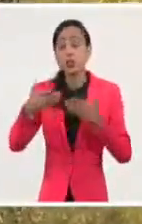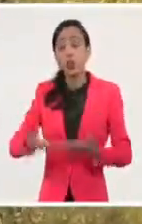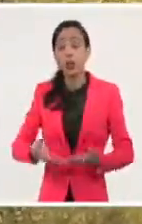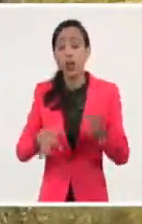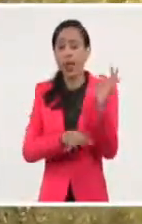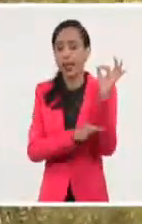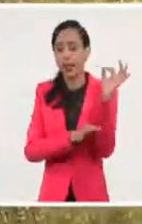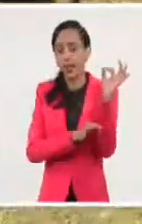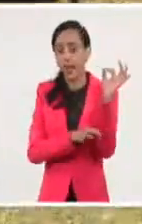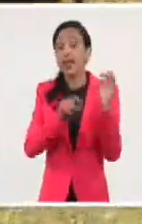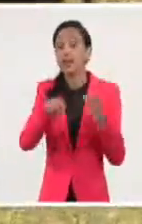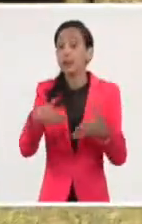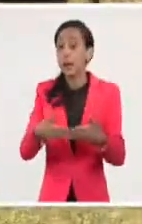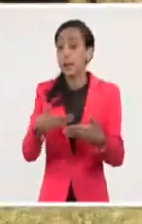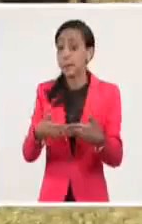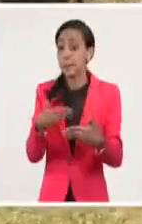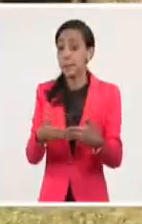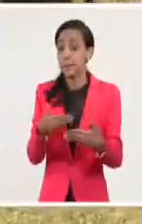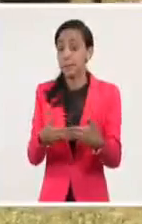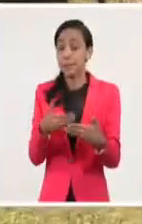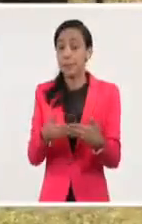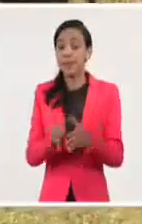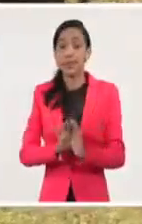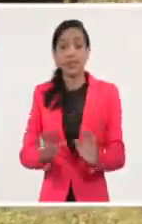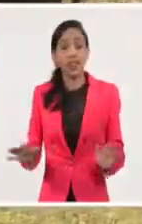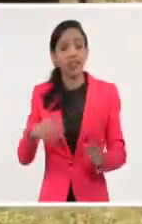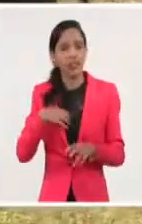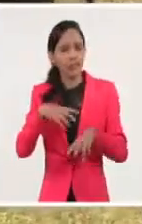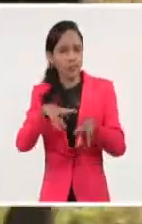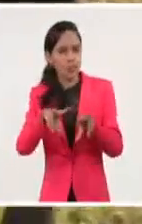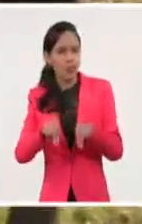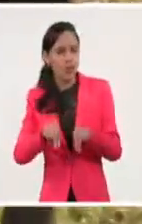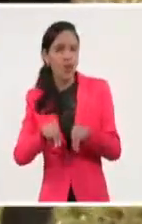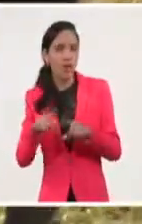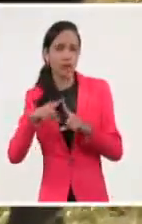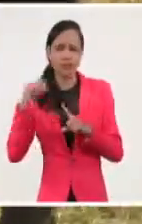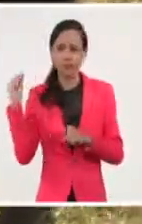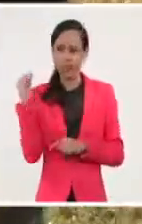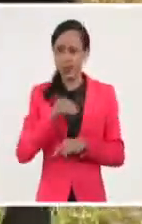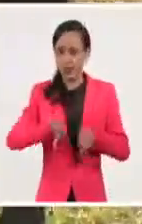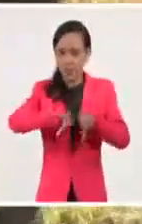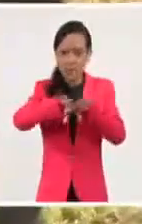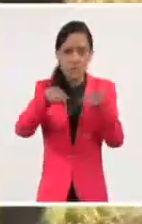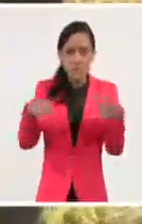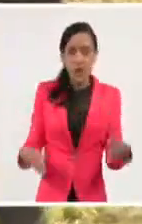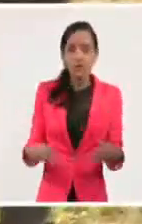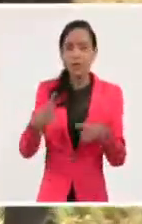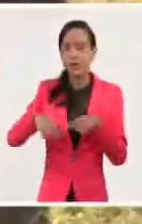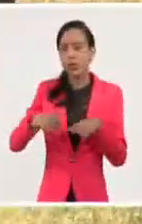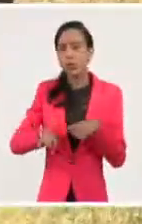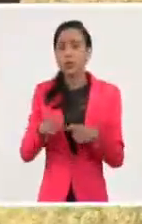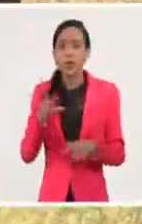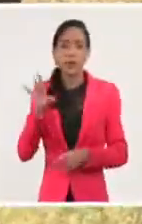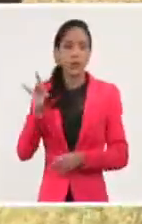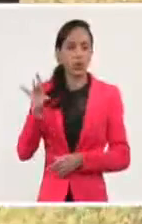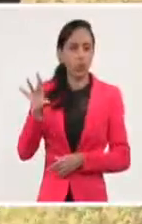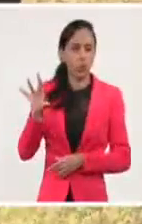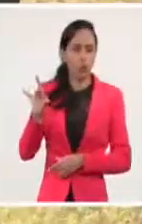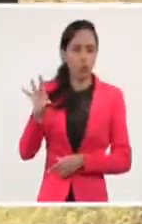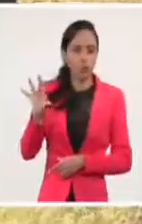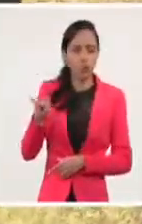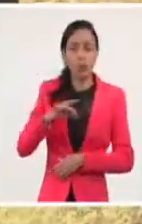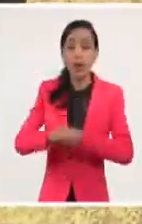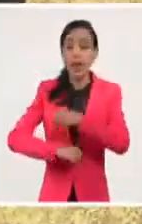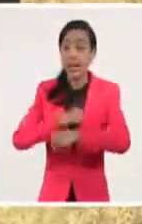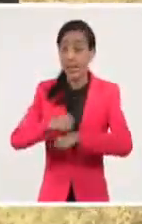carne, la empresa Obdulio Morales ya instala una moderna planta para producir surtidos lácteos como yogurt y quesos a partir